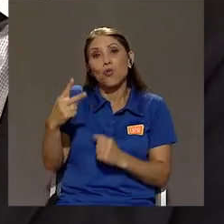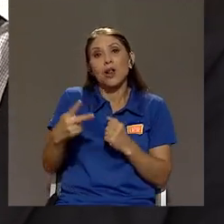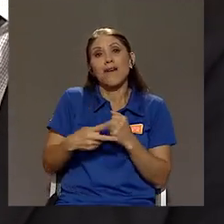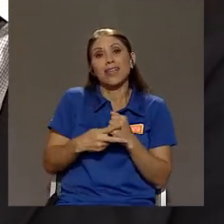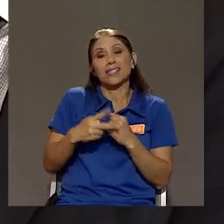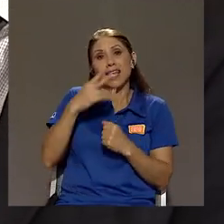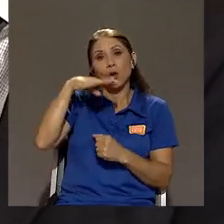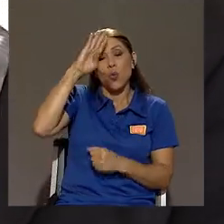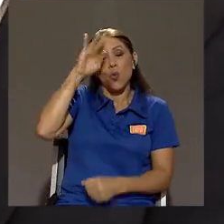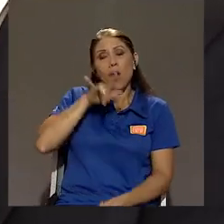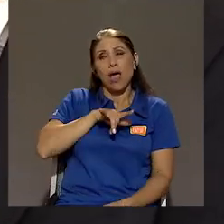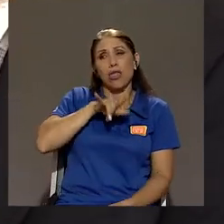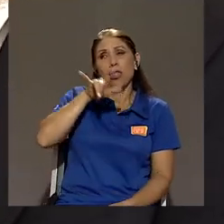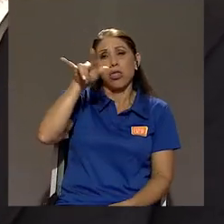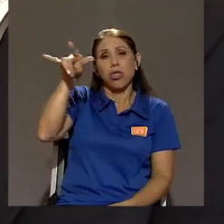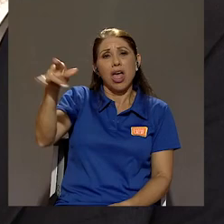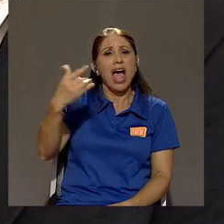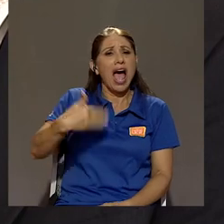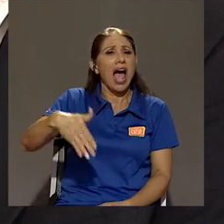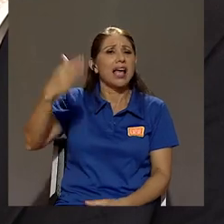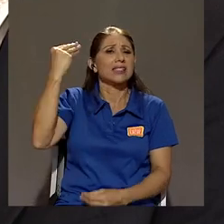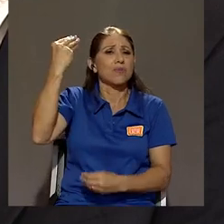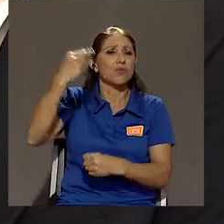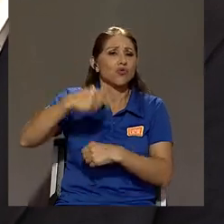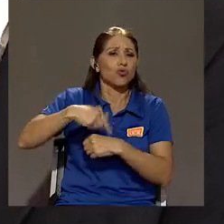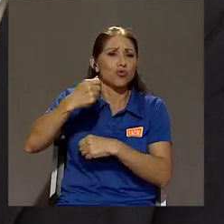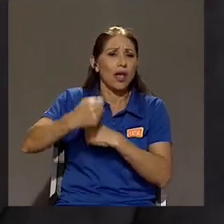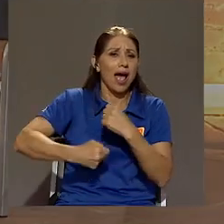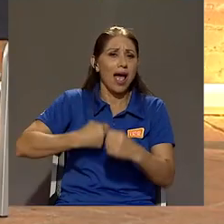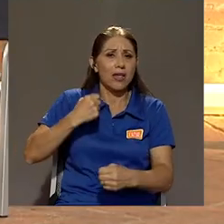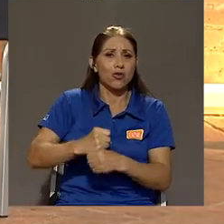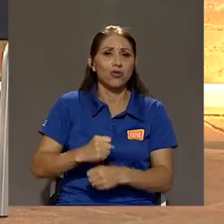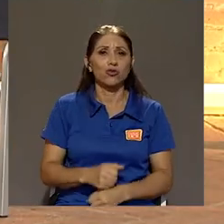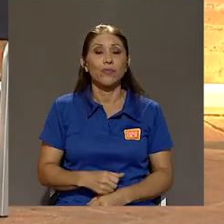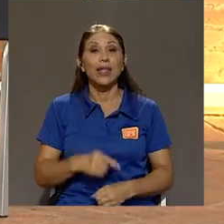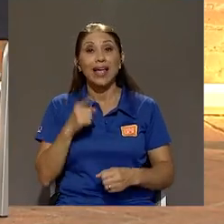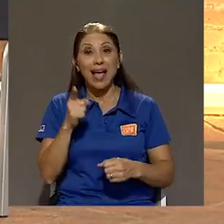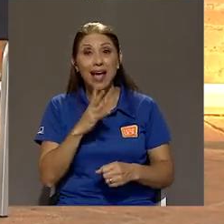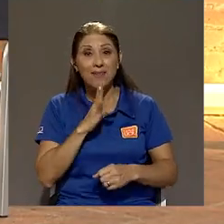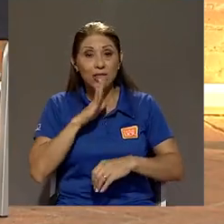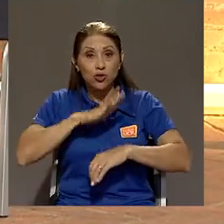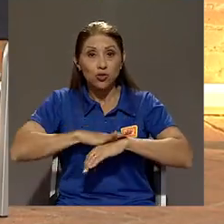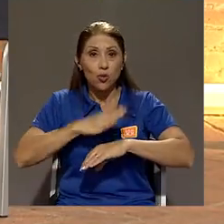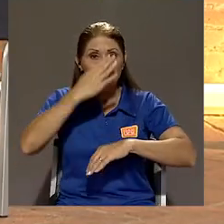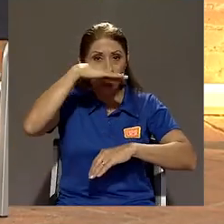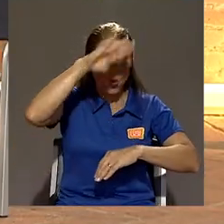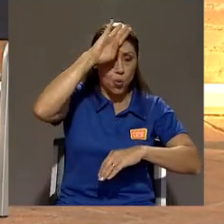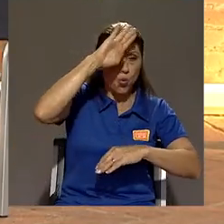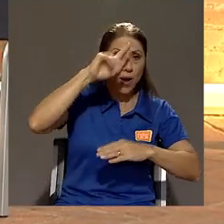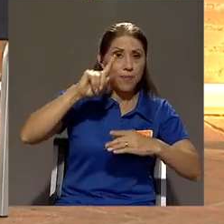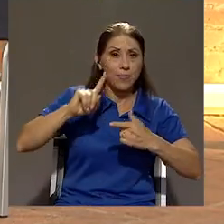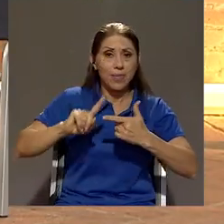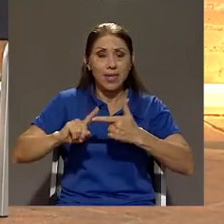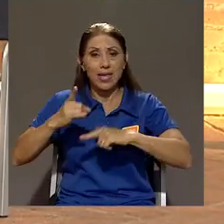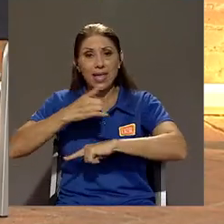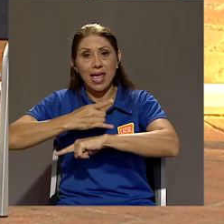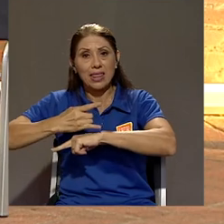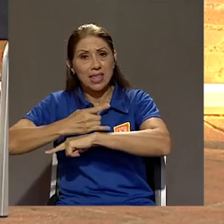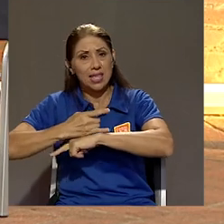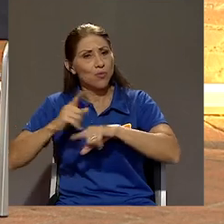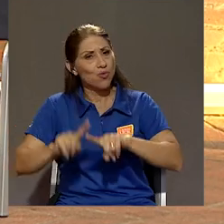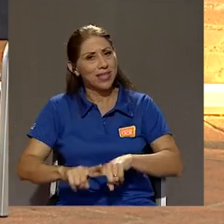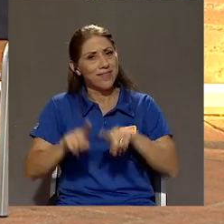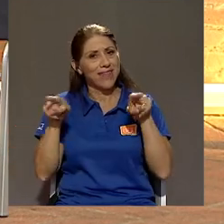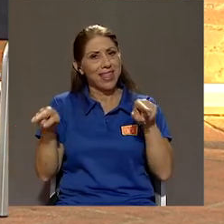Cuba, hace 8,000 años. El punto de partida de Cuba y de Haití son muy distintos, ¿verdad? Porque Cuba era una nación